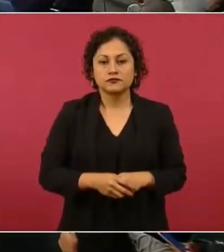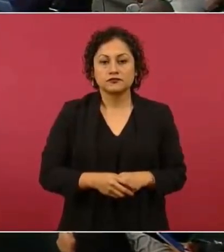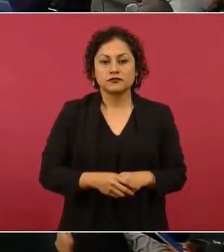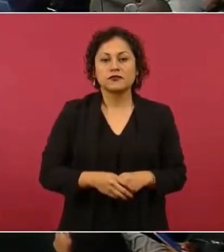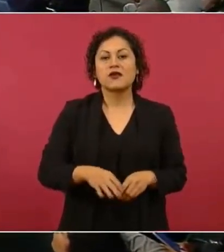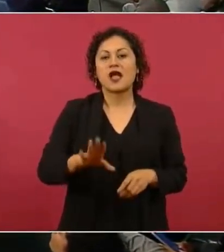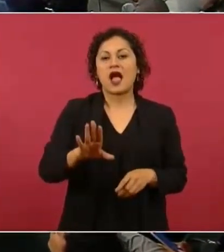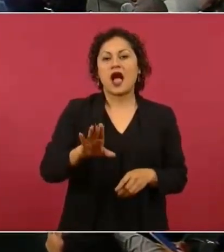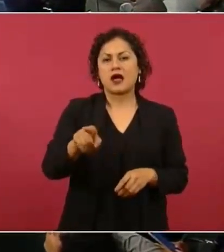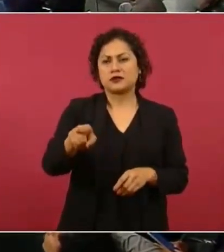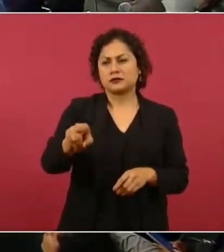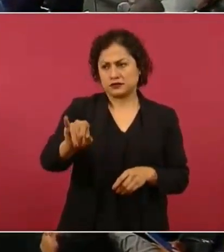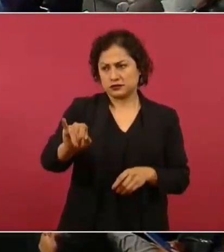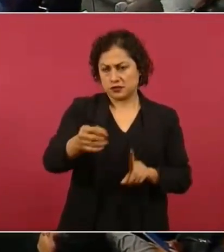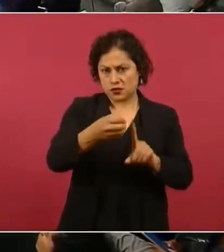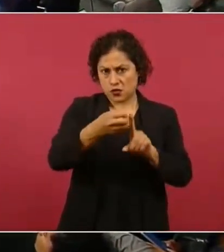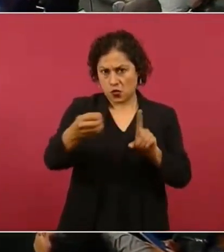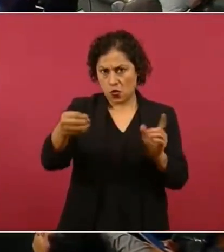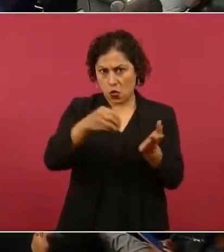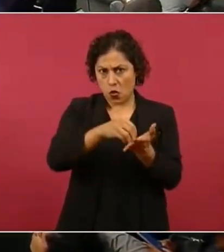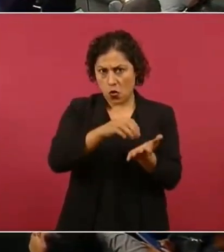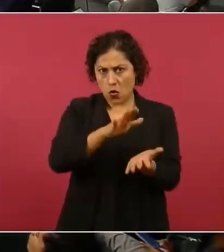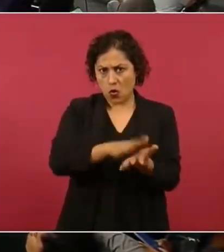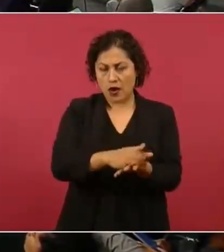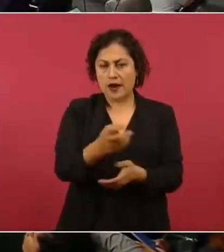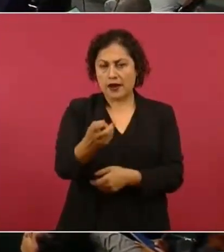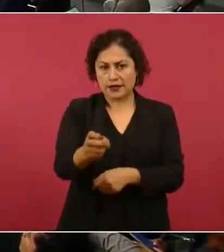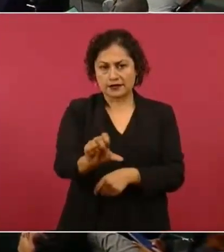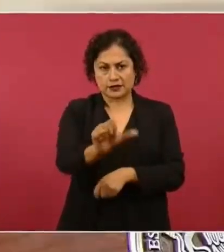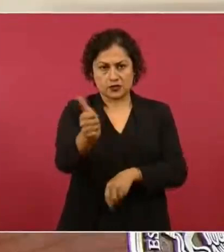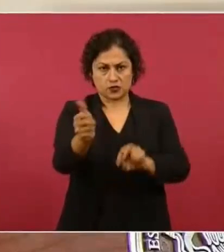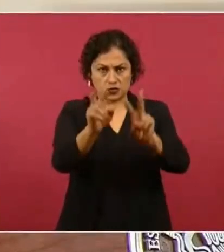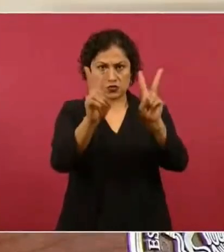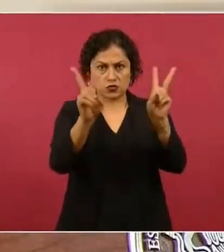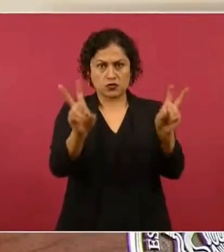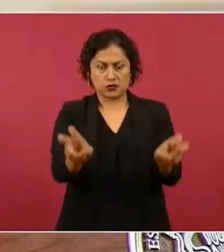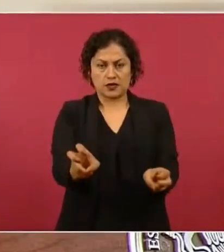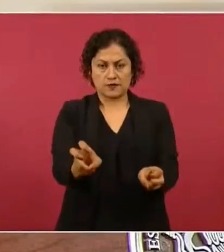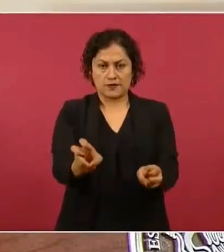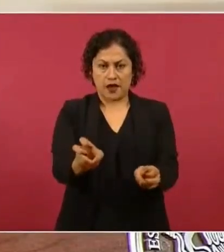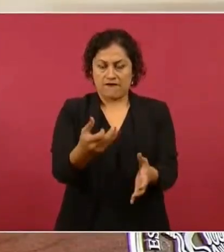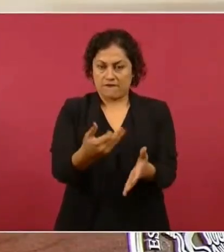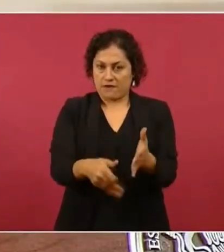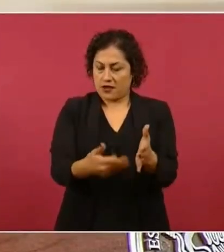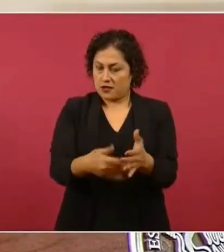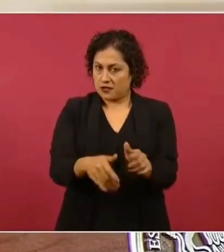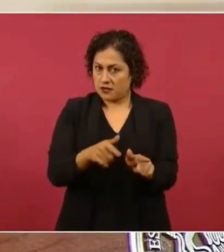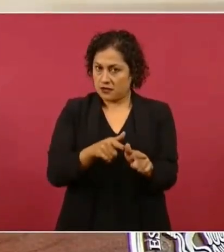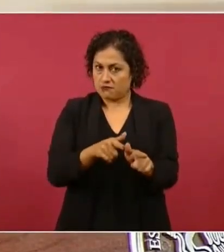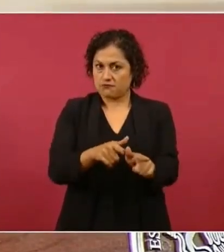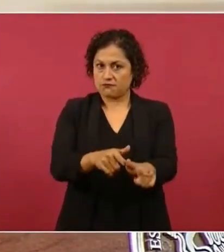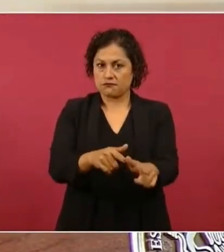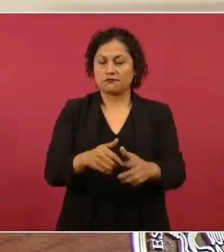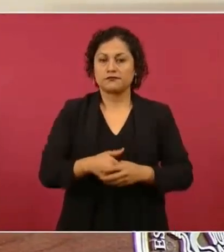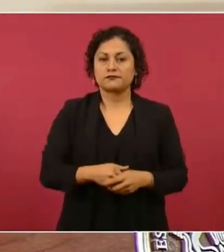vamos a organizar. Sí, porque ese es otro tema que tenemos que seguir tratando.